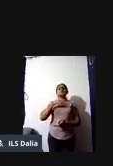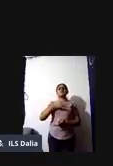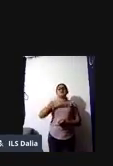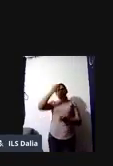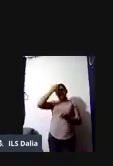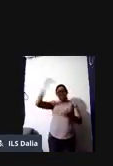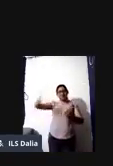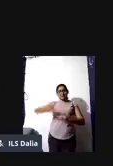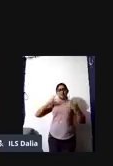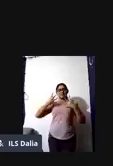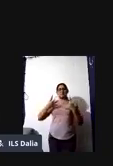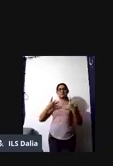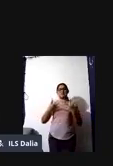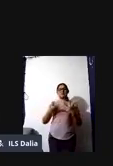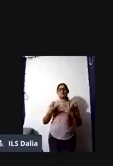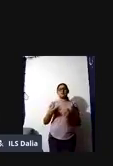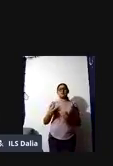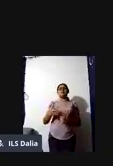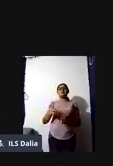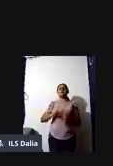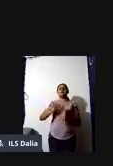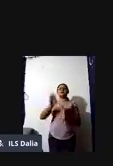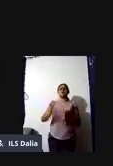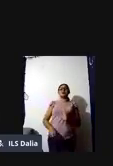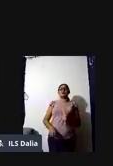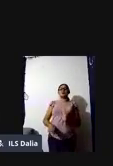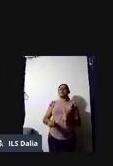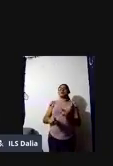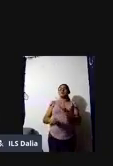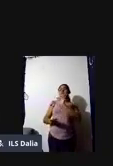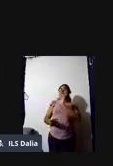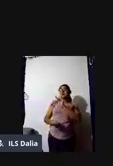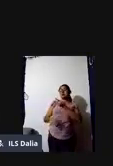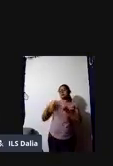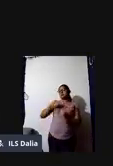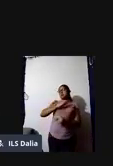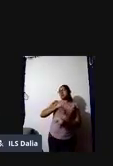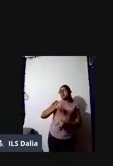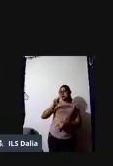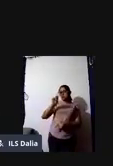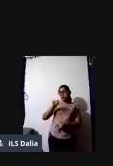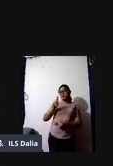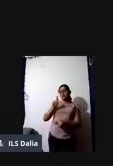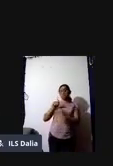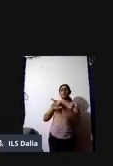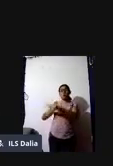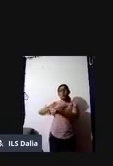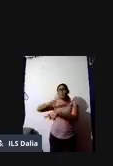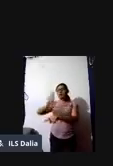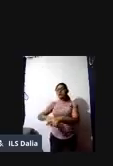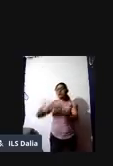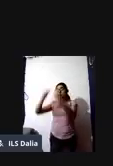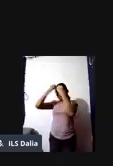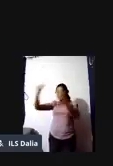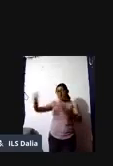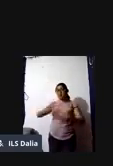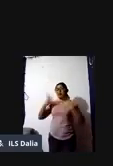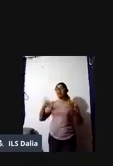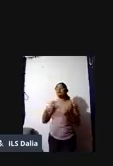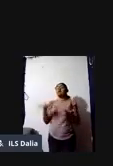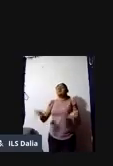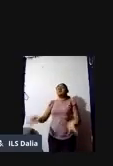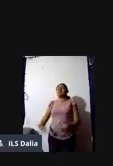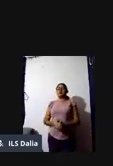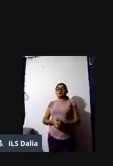esta puede ser, te vas a morir tú, ¿no? Y me vas a dejar sola o solo. Pero es intenso, ¿no? Y es una